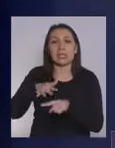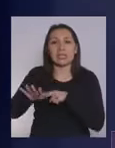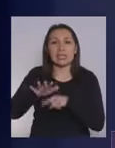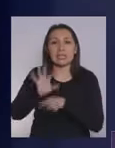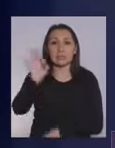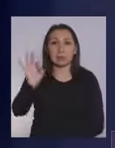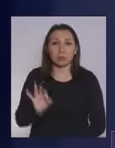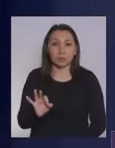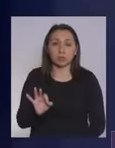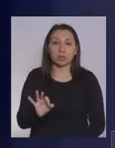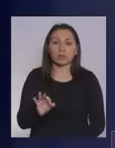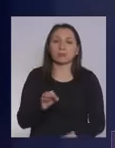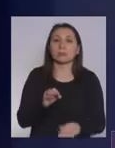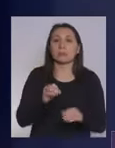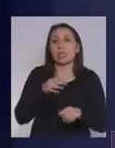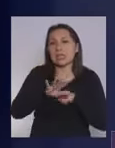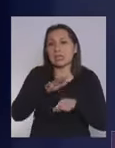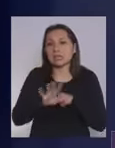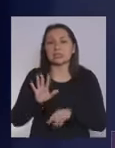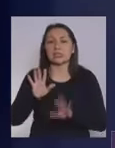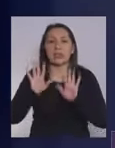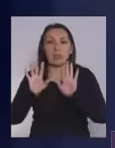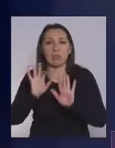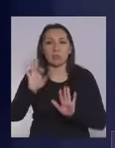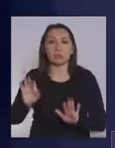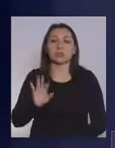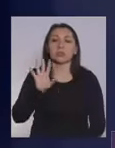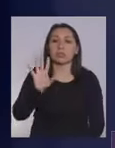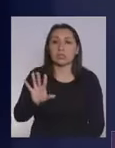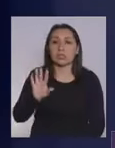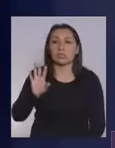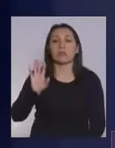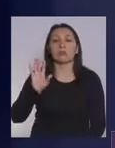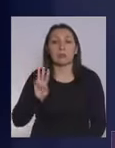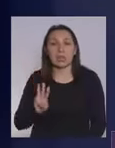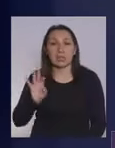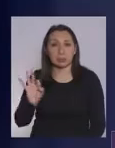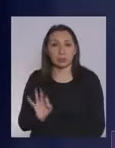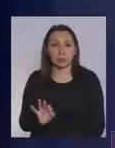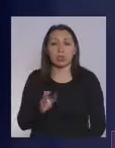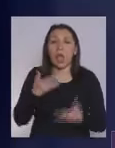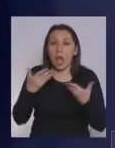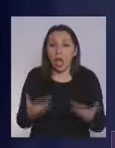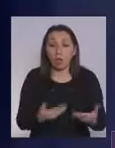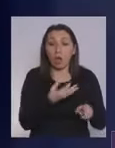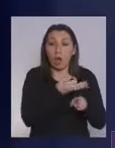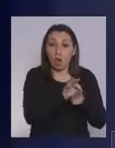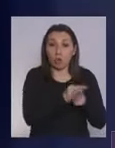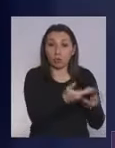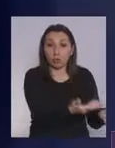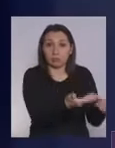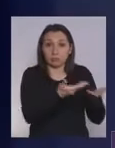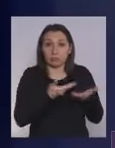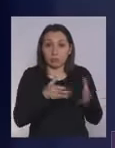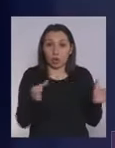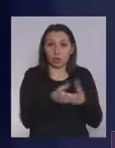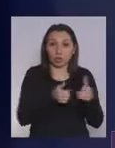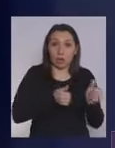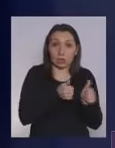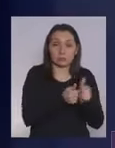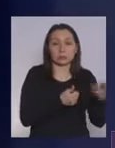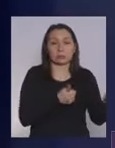ciento es 15 10 teníamos 5 y 3 nosotros vamos a incorporar las recomendaciones que nos ha hecho el consejo